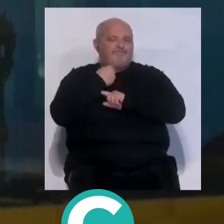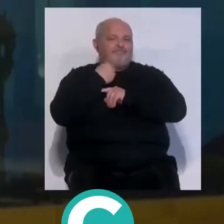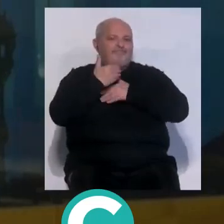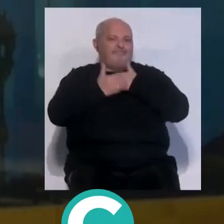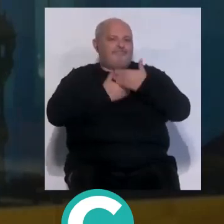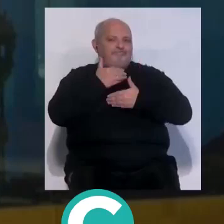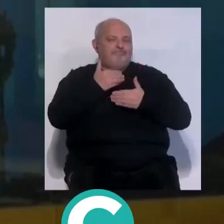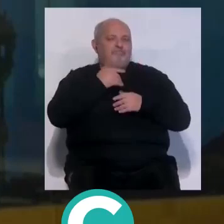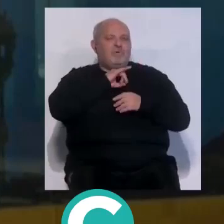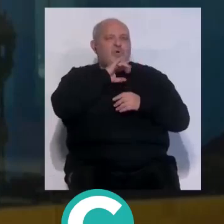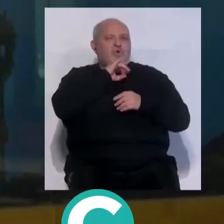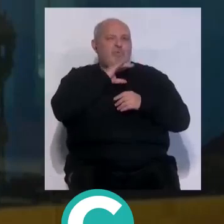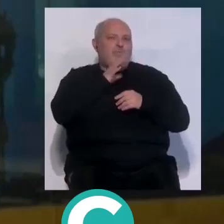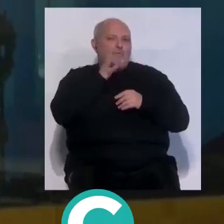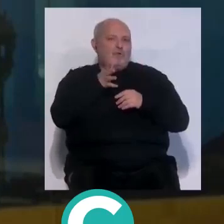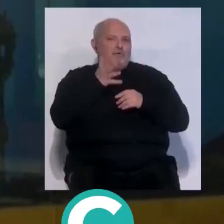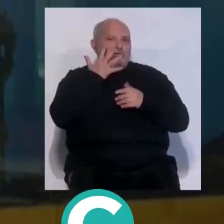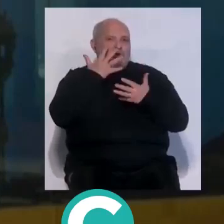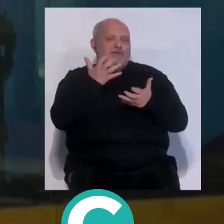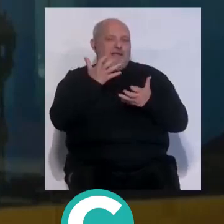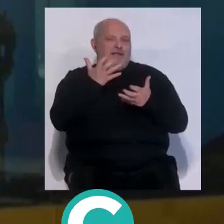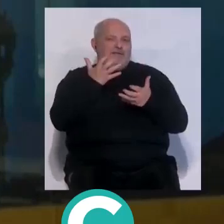que la verdad estamos muy contentos porque notamos como